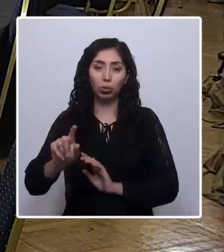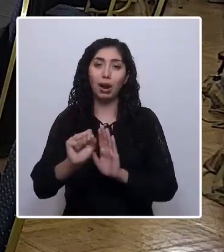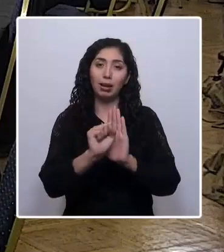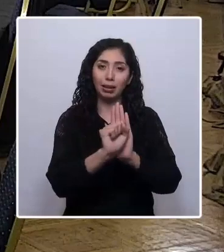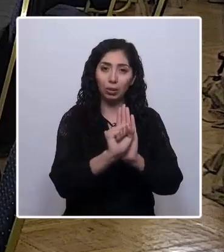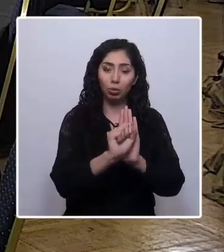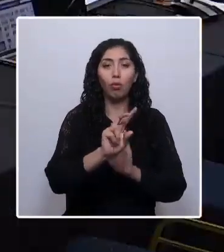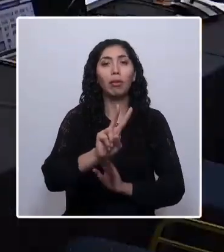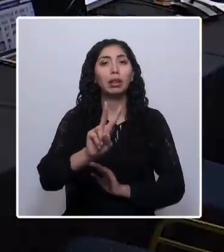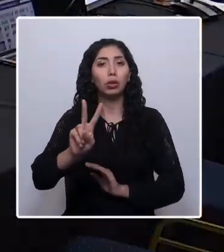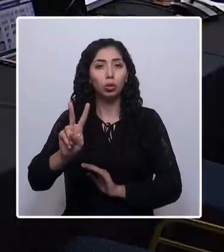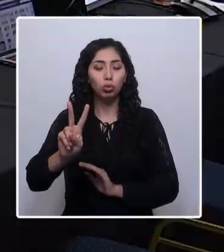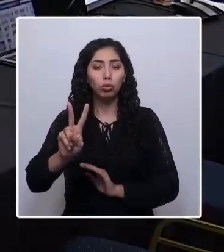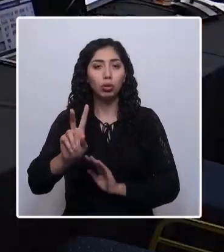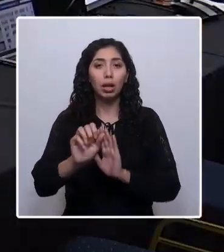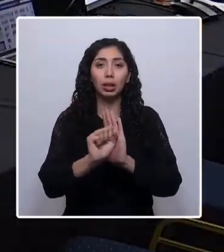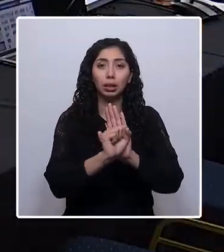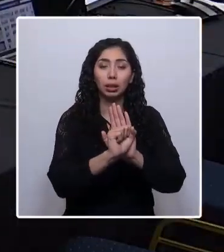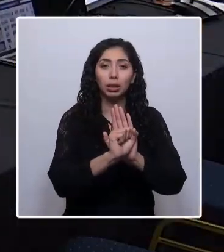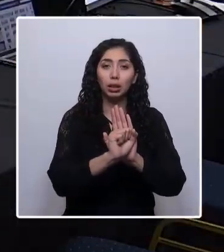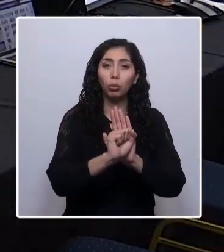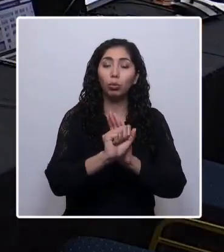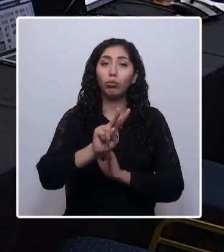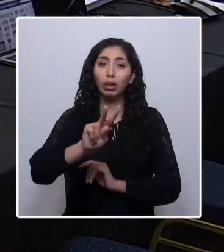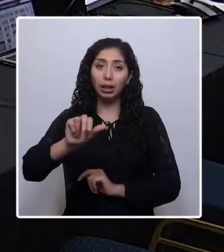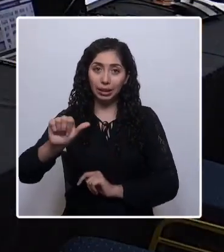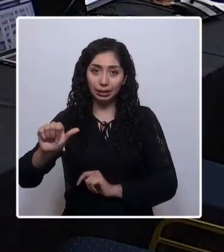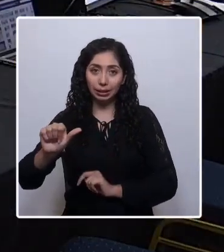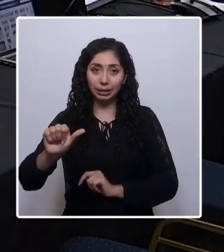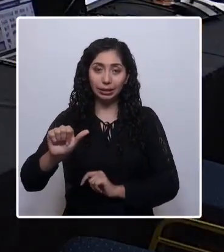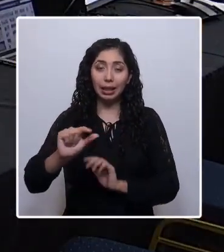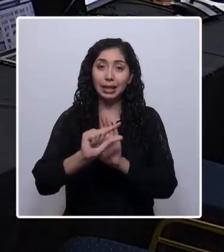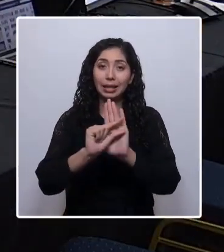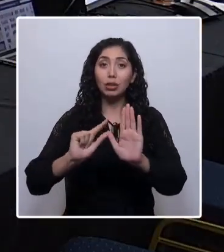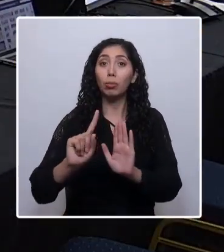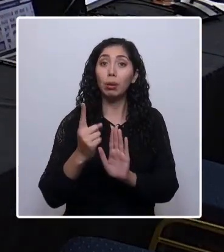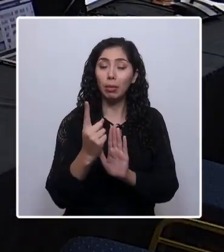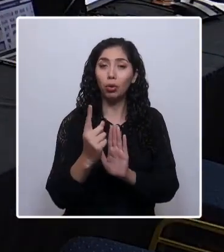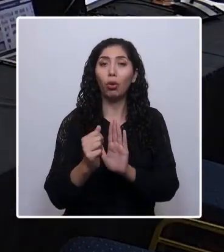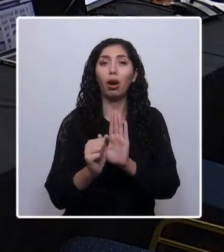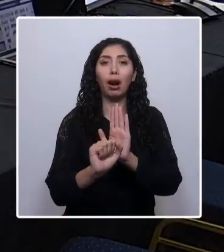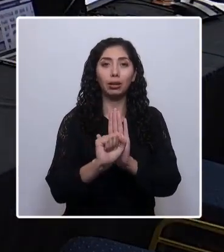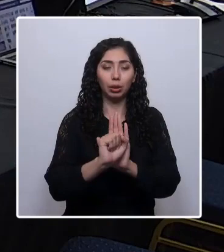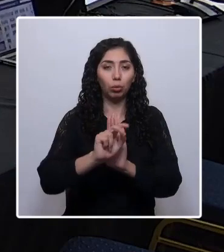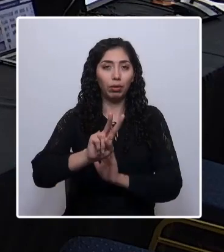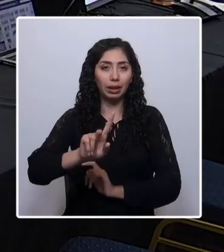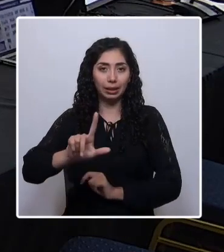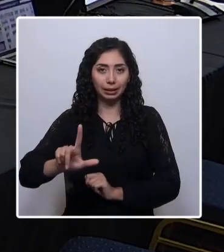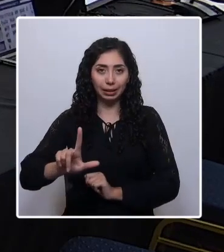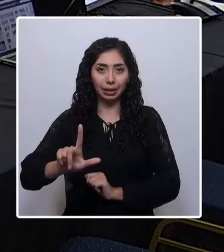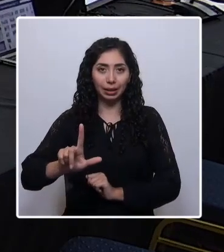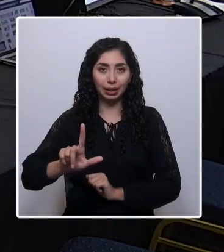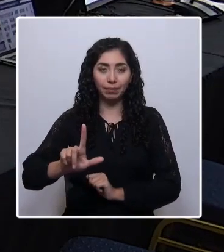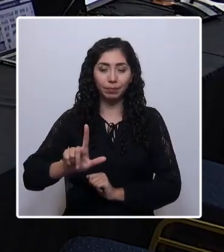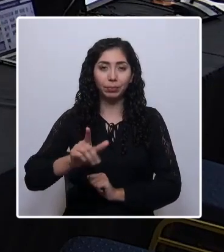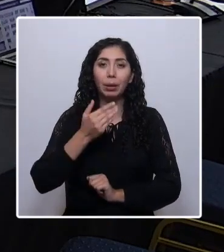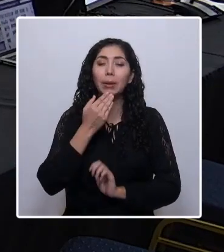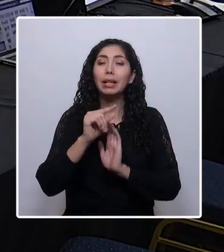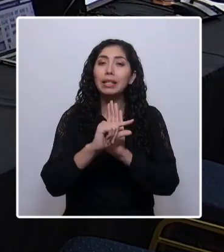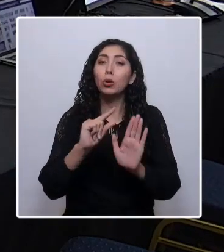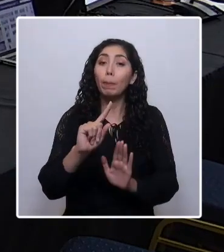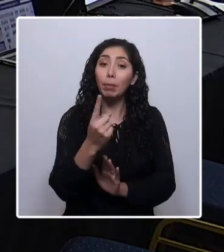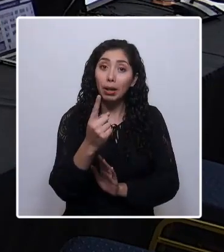artículo 22, el artículo 26, el inciso primero del artículo 27 y los incisos